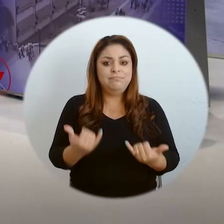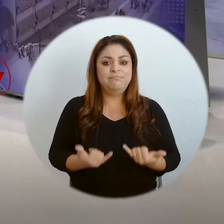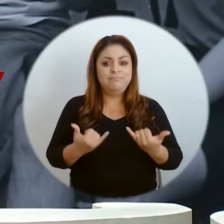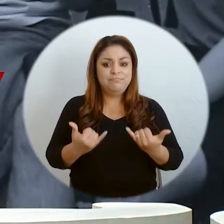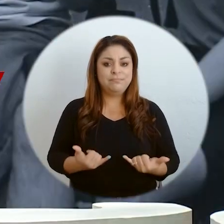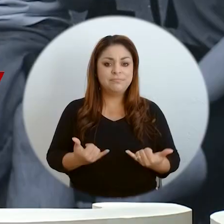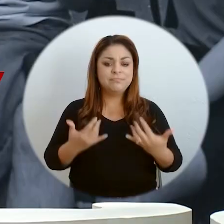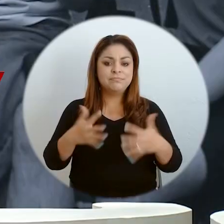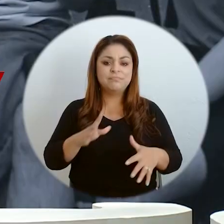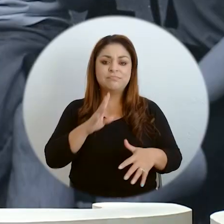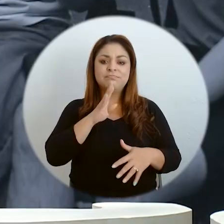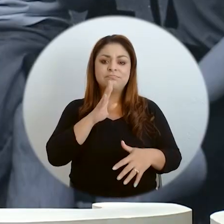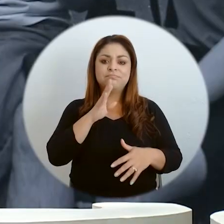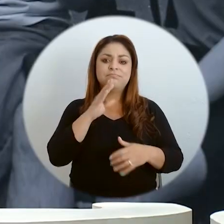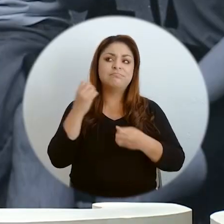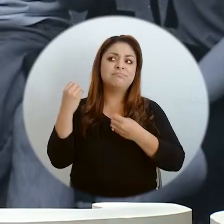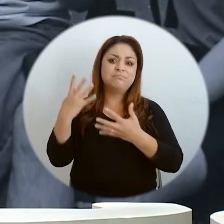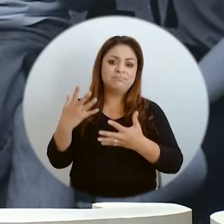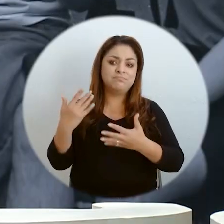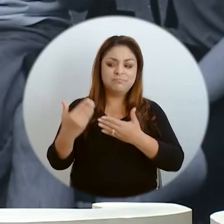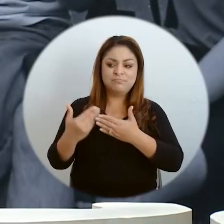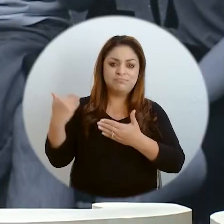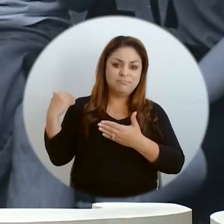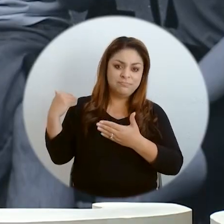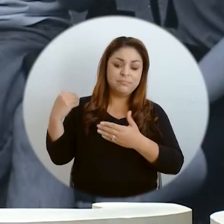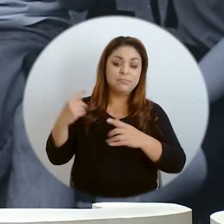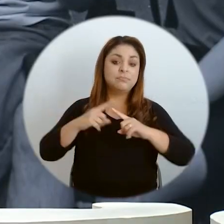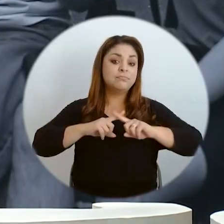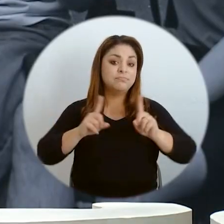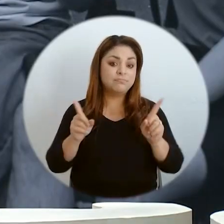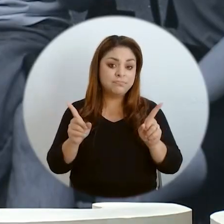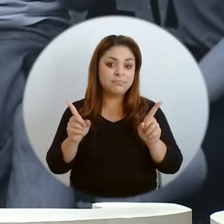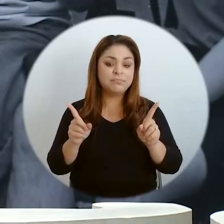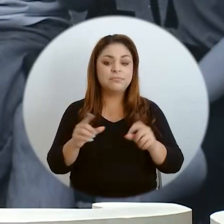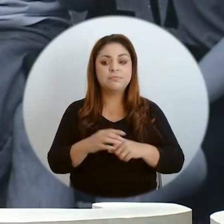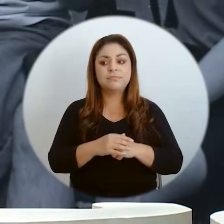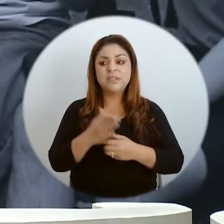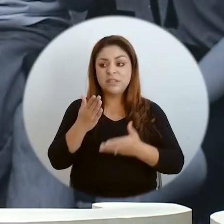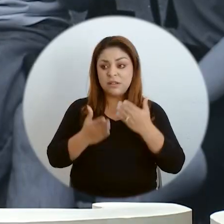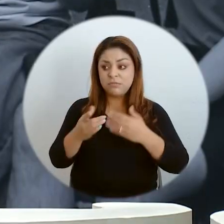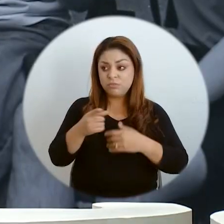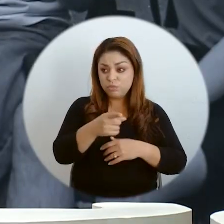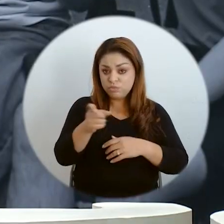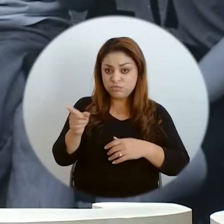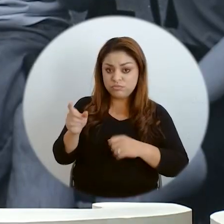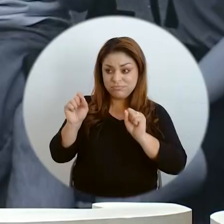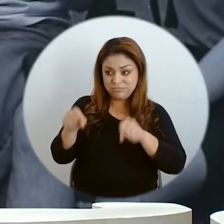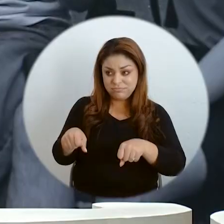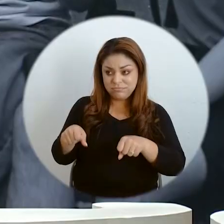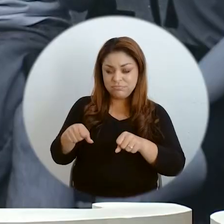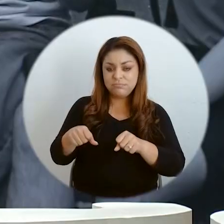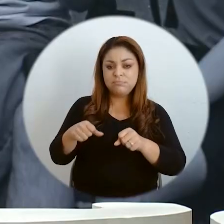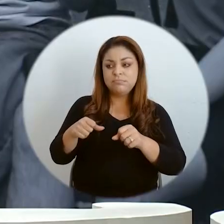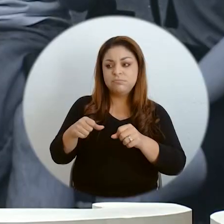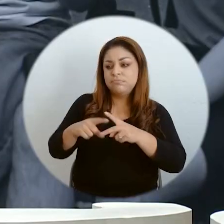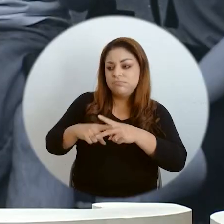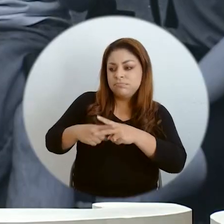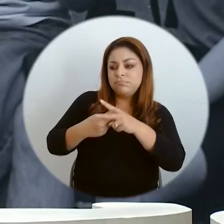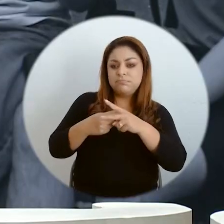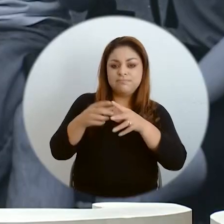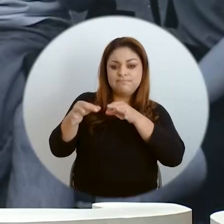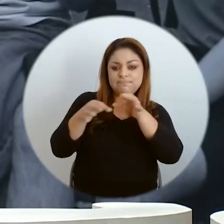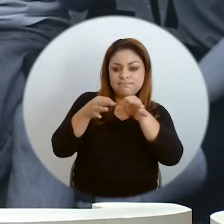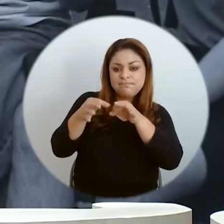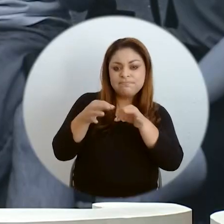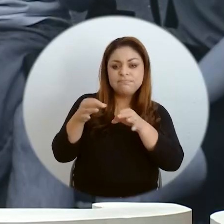mucho recientemente. Sin embargo, les agradecería si tal vez al iniciar me ayudan a explicarle a